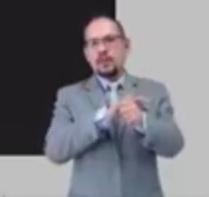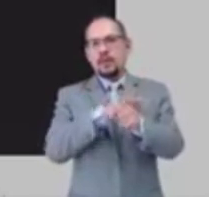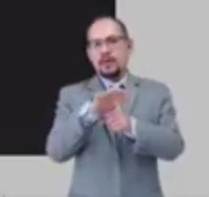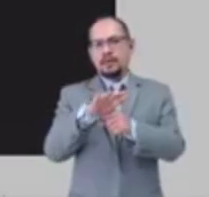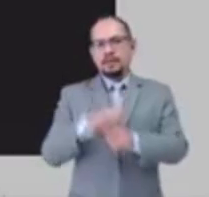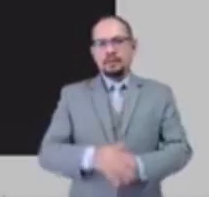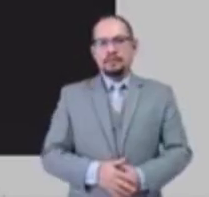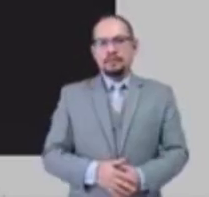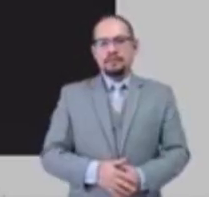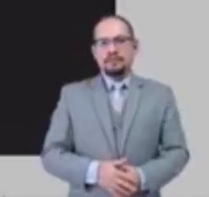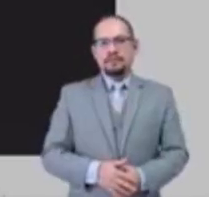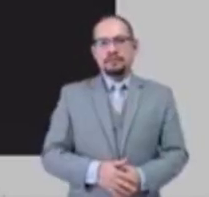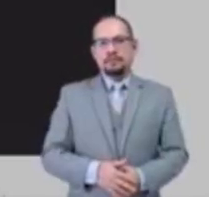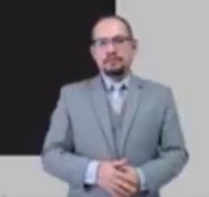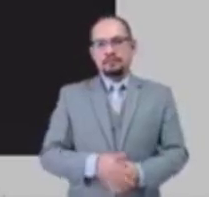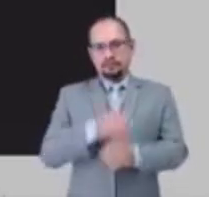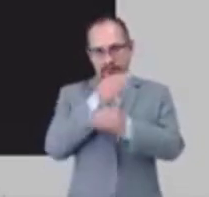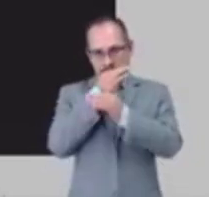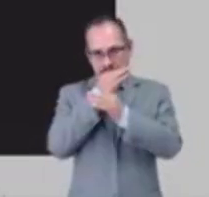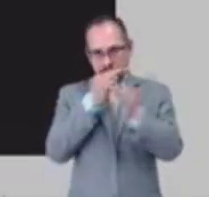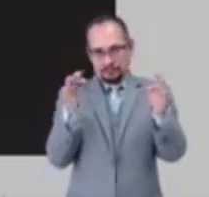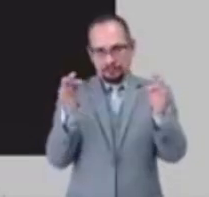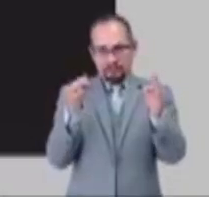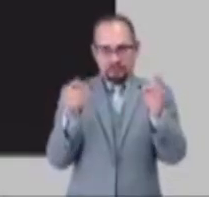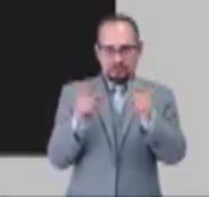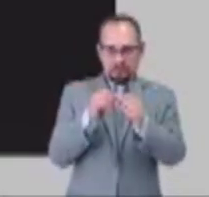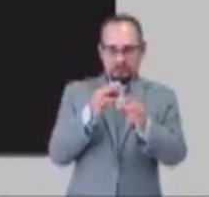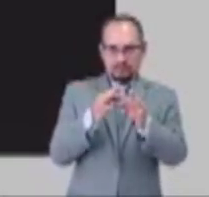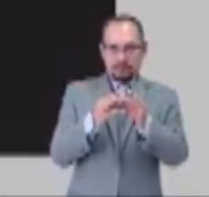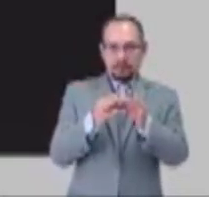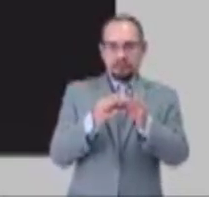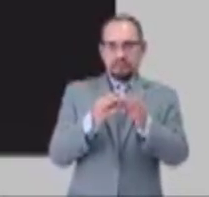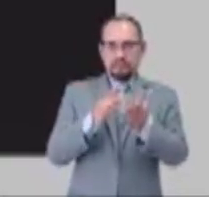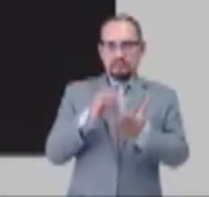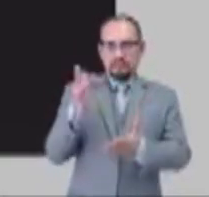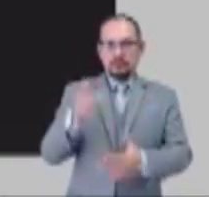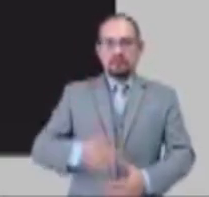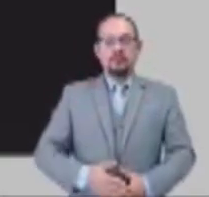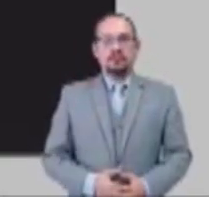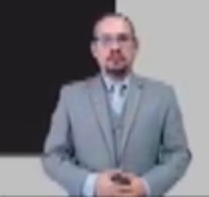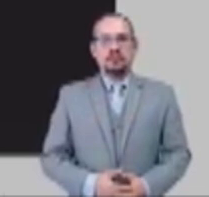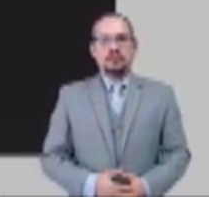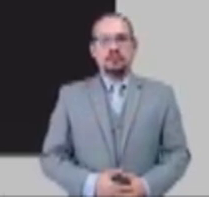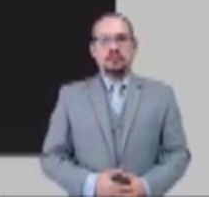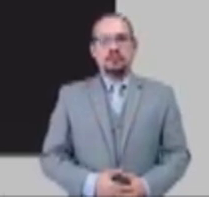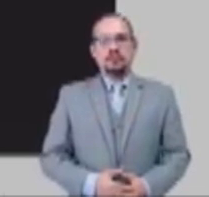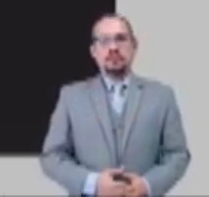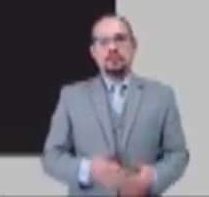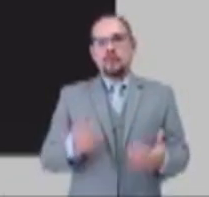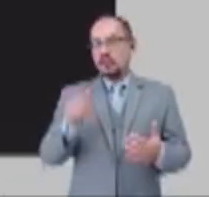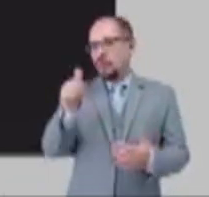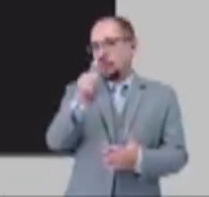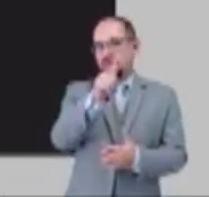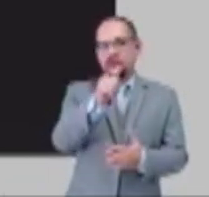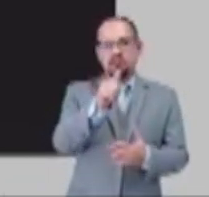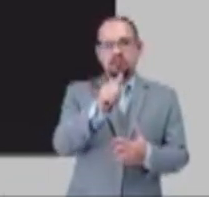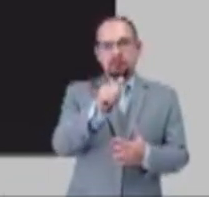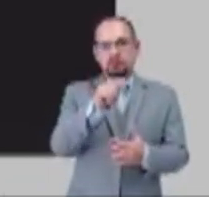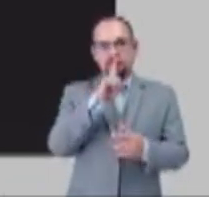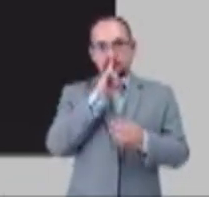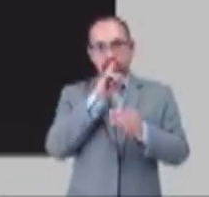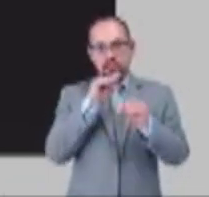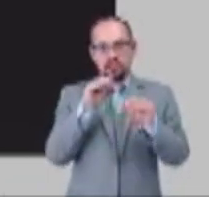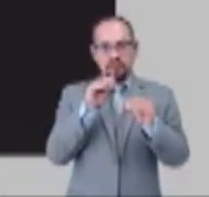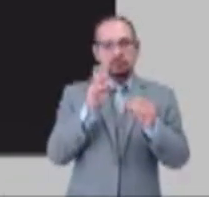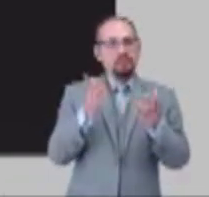encargadas de implementar operar y auditar el prep del proceso electoral 2020 2021 por el que se renovó